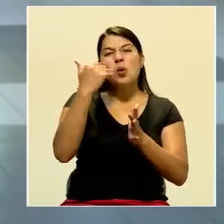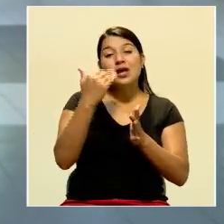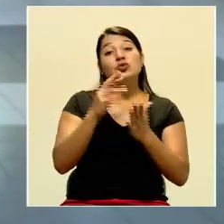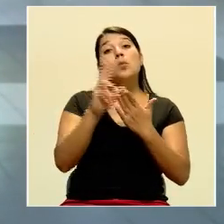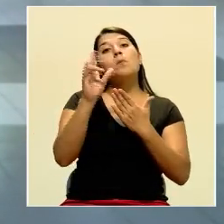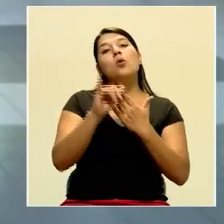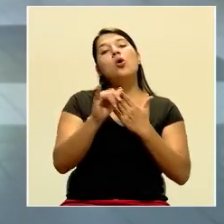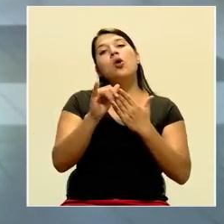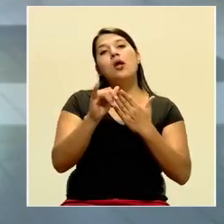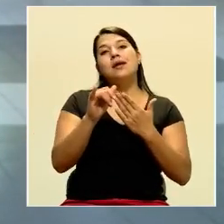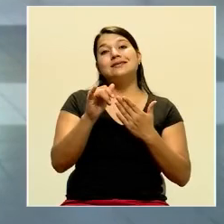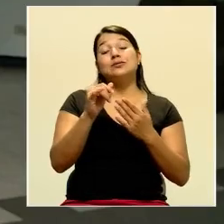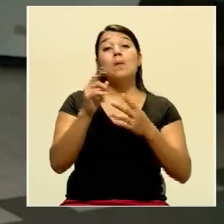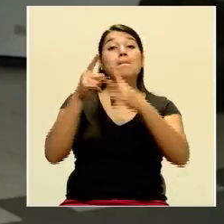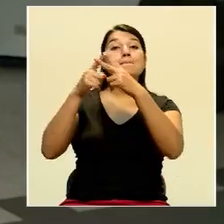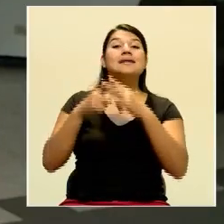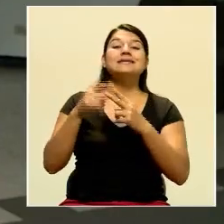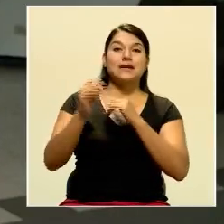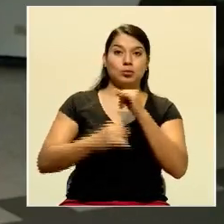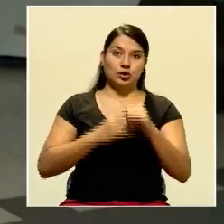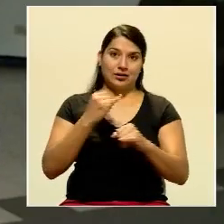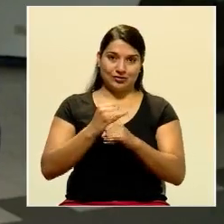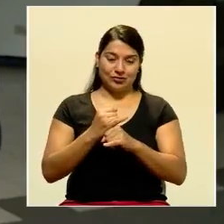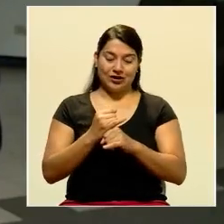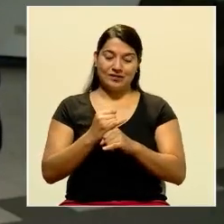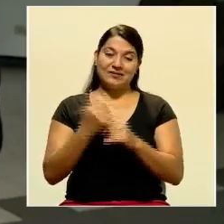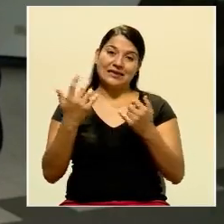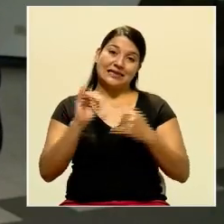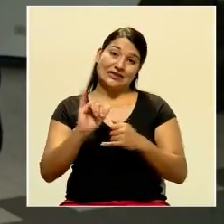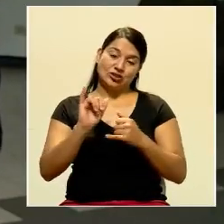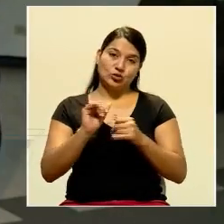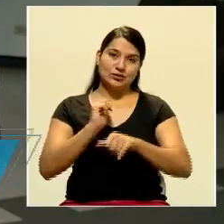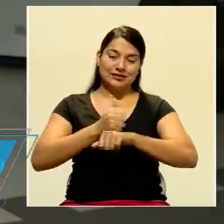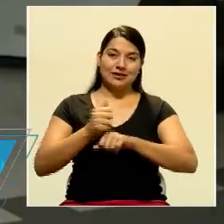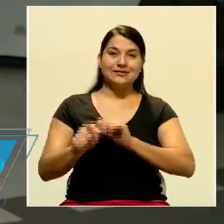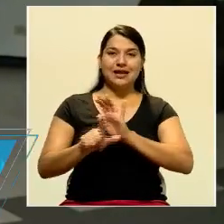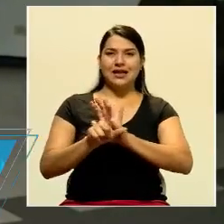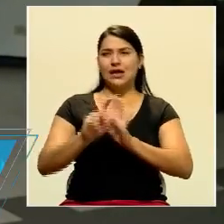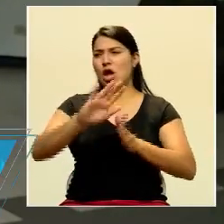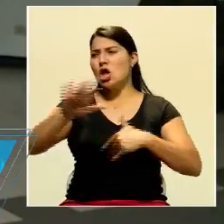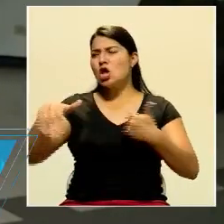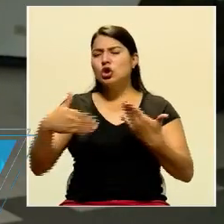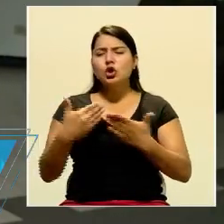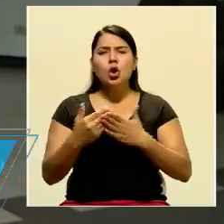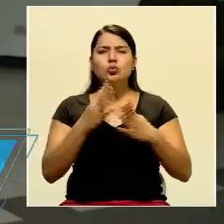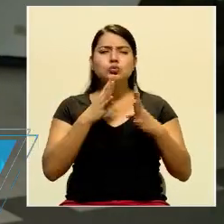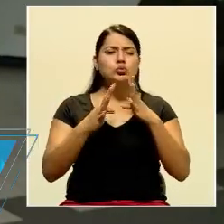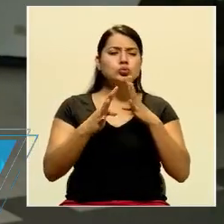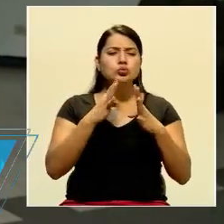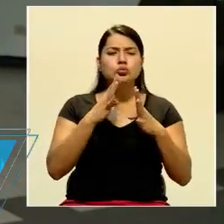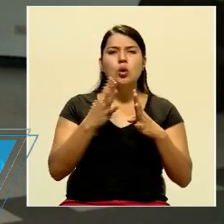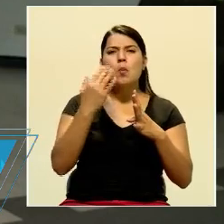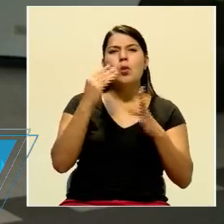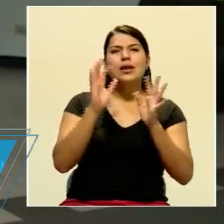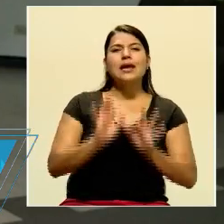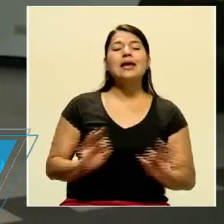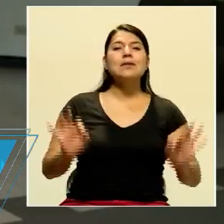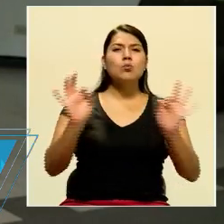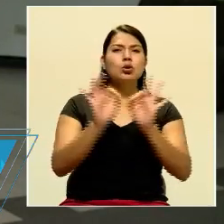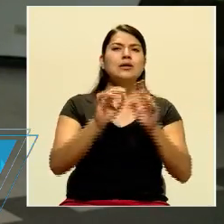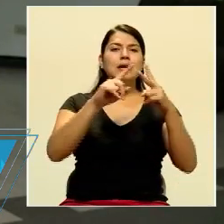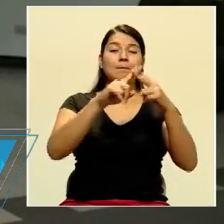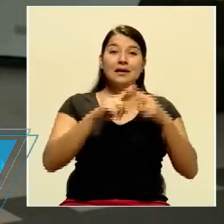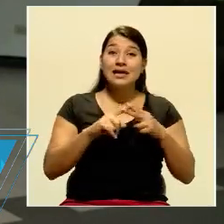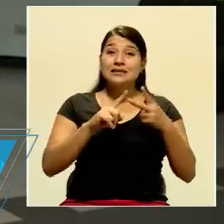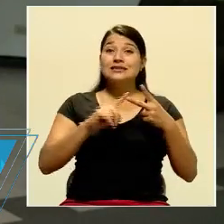en segundo debate. Todos los señores diputados conversamos, hablamos de la importancia de este crédito, de la necesidad que tiene el